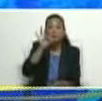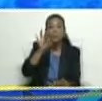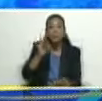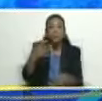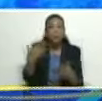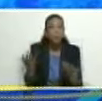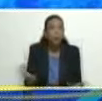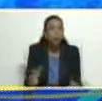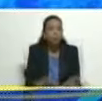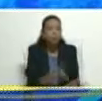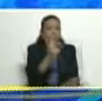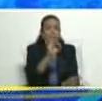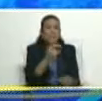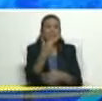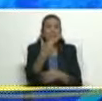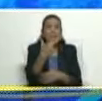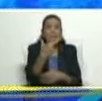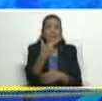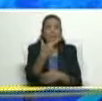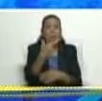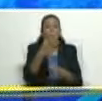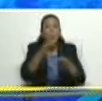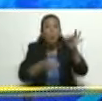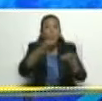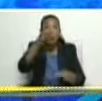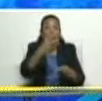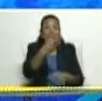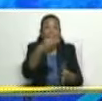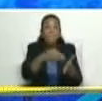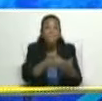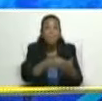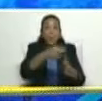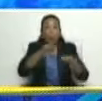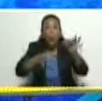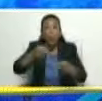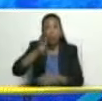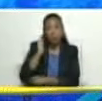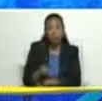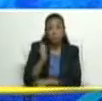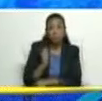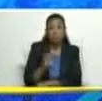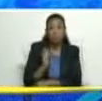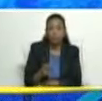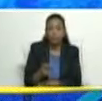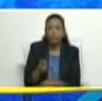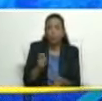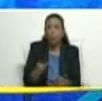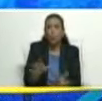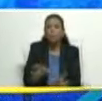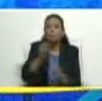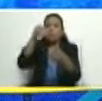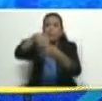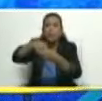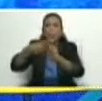lo menos 3.000 jueces de paz en la comunidad, elegidos por el voto popular.